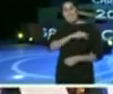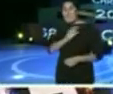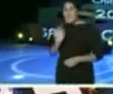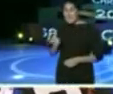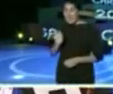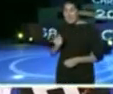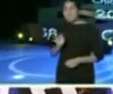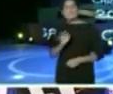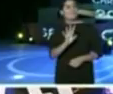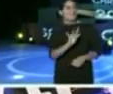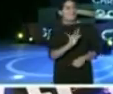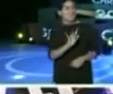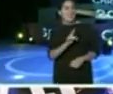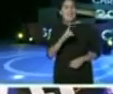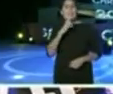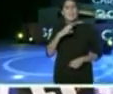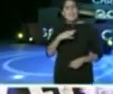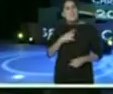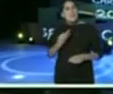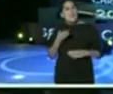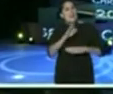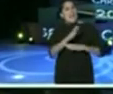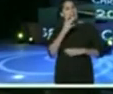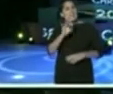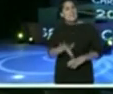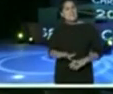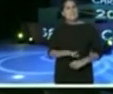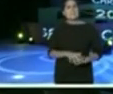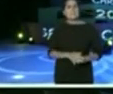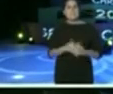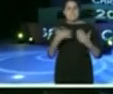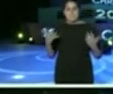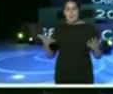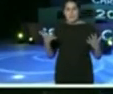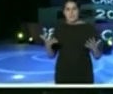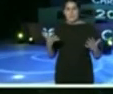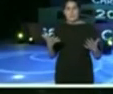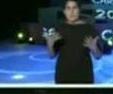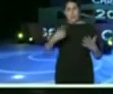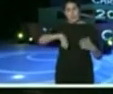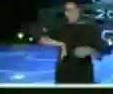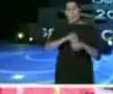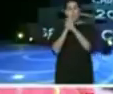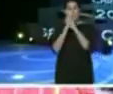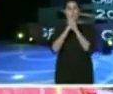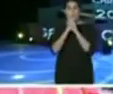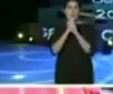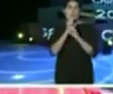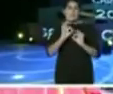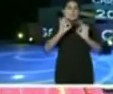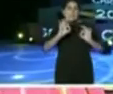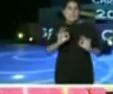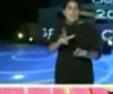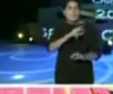nos diga él a quién va dirigido este año. Bueno, la Filarmónica Triqui Traques siempre hace una distinción especial a toda la